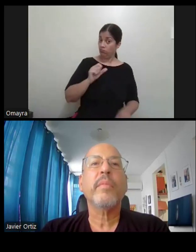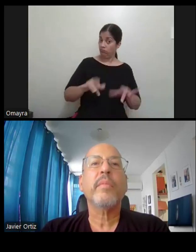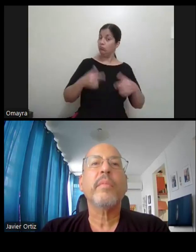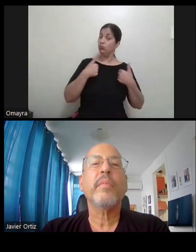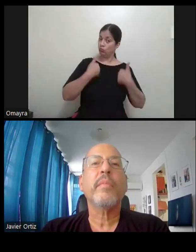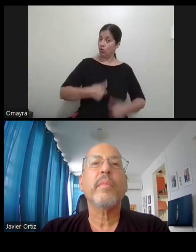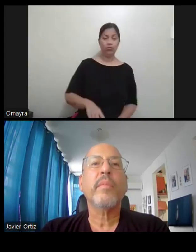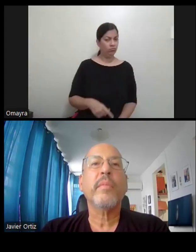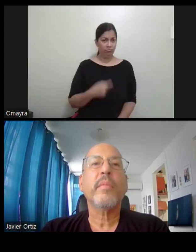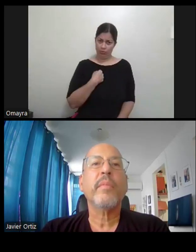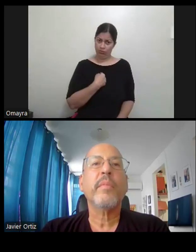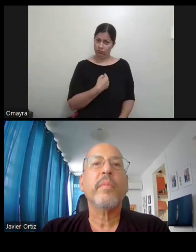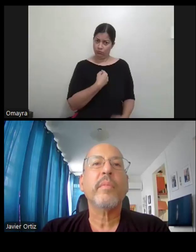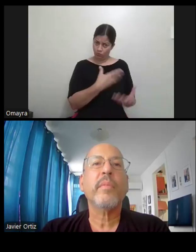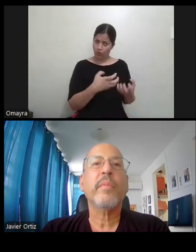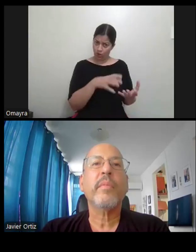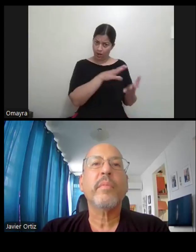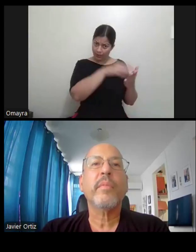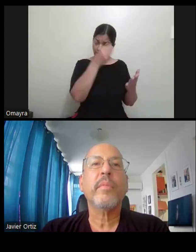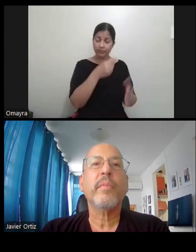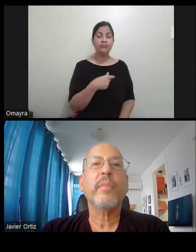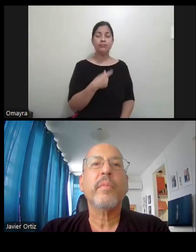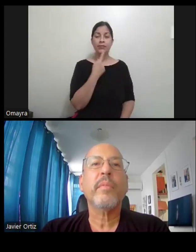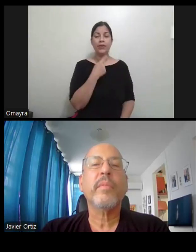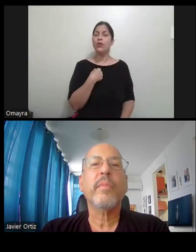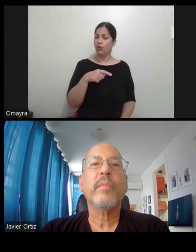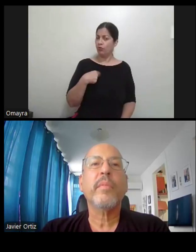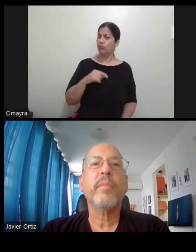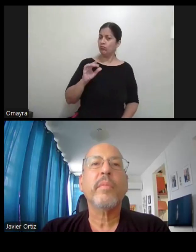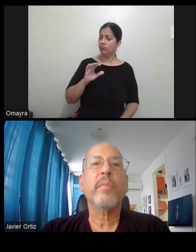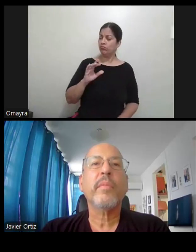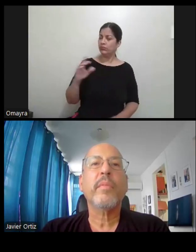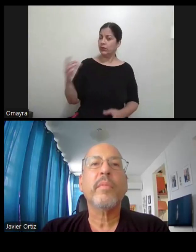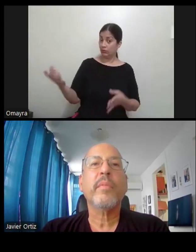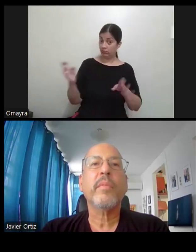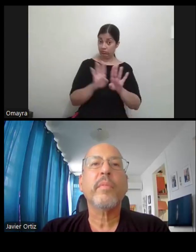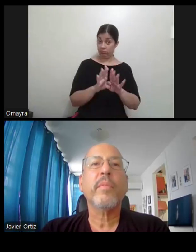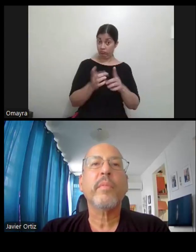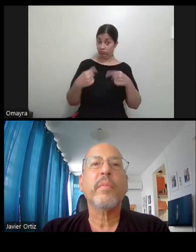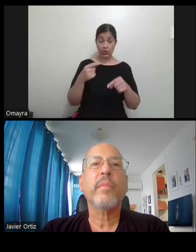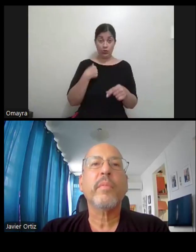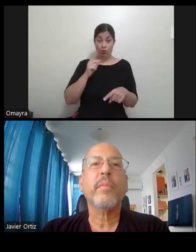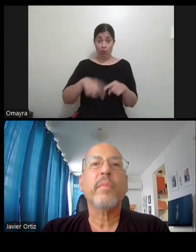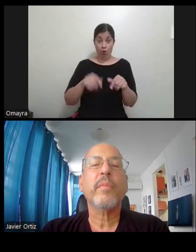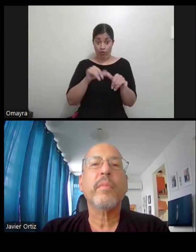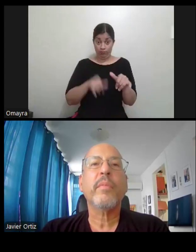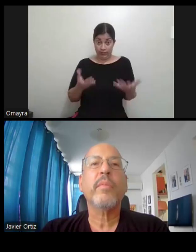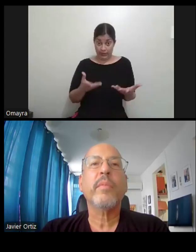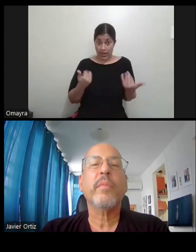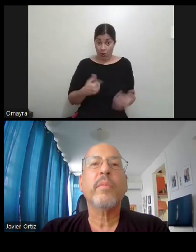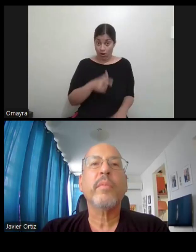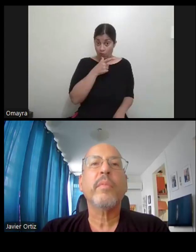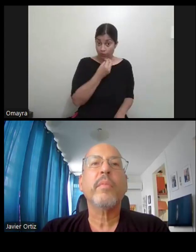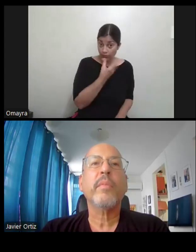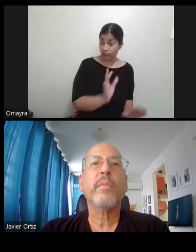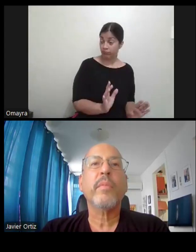yo le dije, no, pero es que yo quiero aprender. Y me dijo, yo te voy a dejar encerrada en el recreo, porque no puedo quedarme aquí contigo, me voy a ir a almorzar.